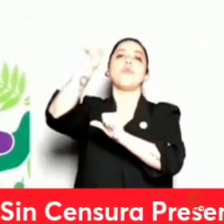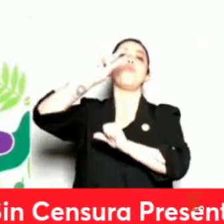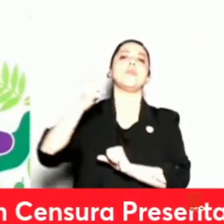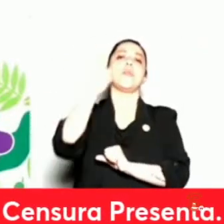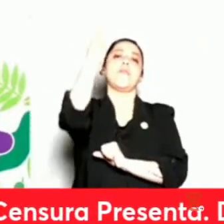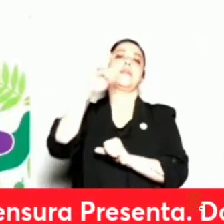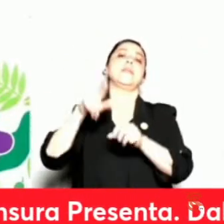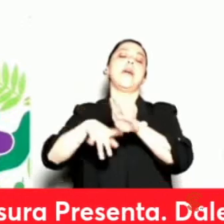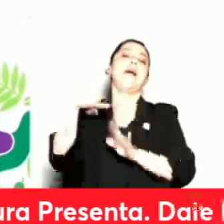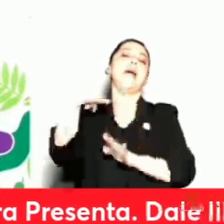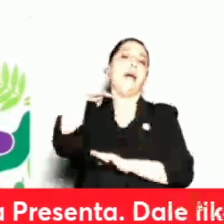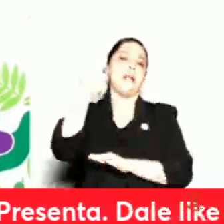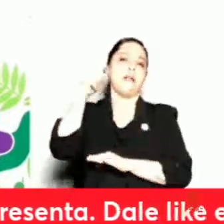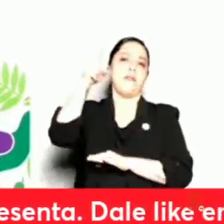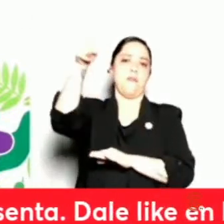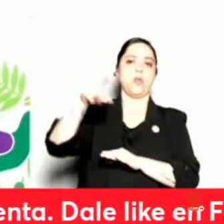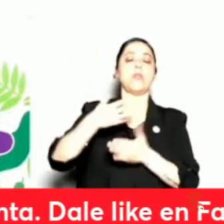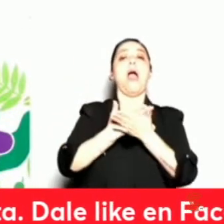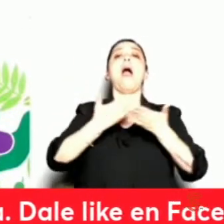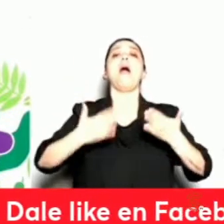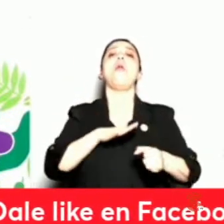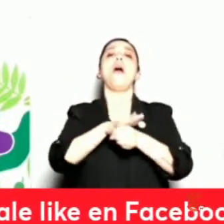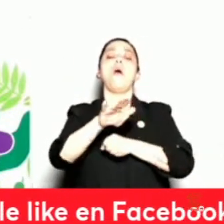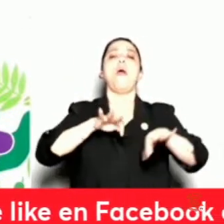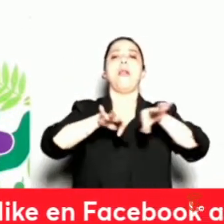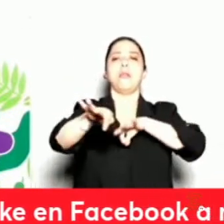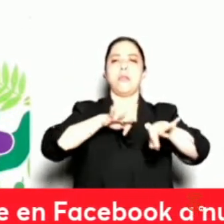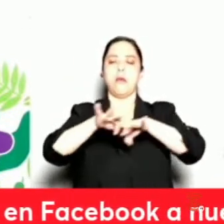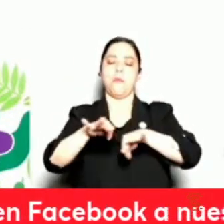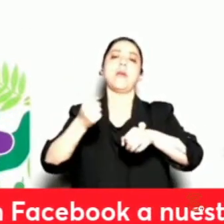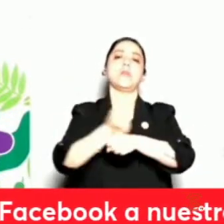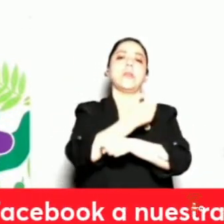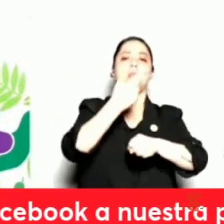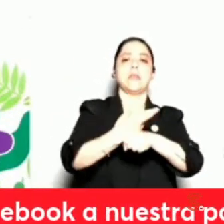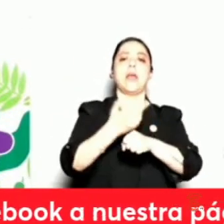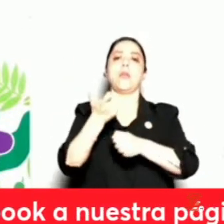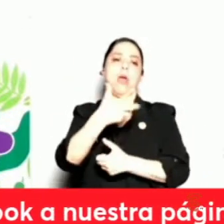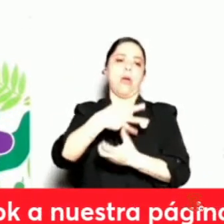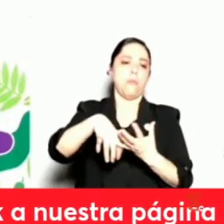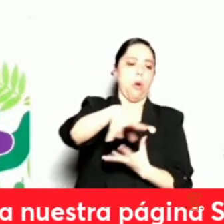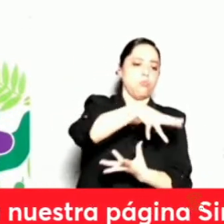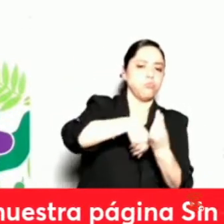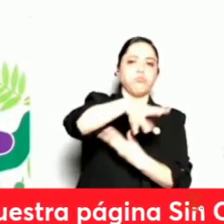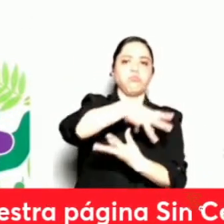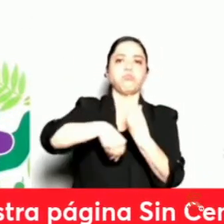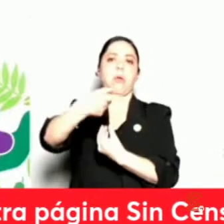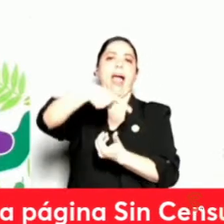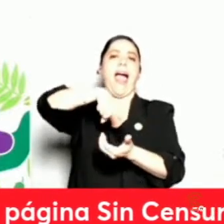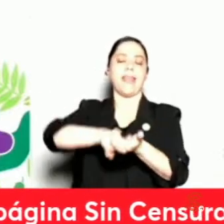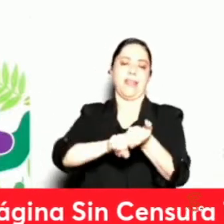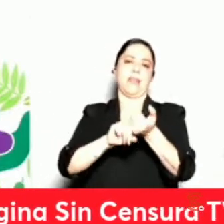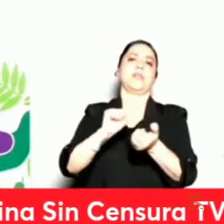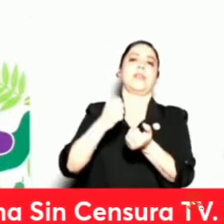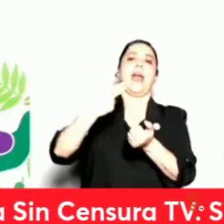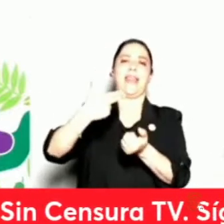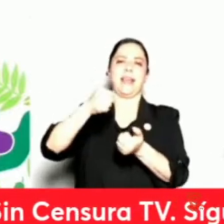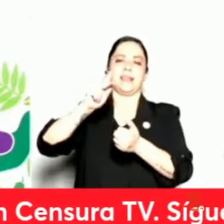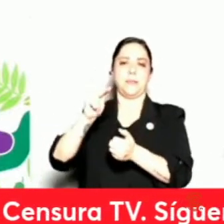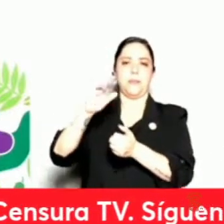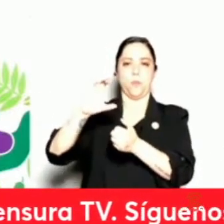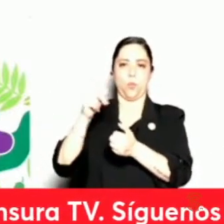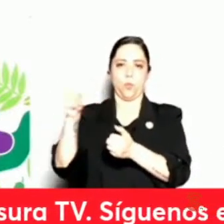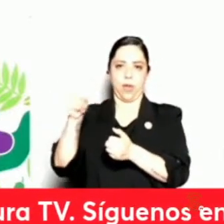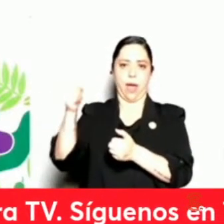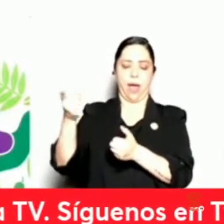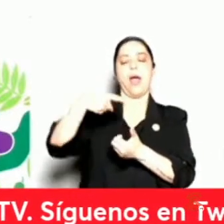Los Ángeles. Actualmente se desempeña como subsecretario de egresos en la Secretaría de Hacienda y Crédito Público del Gobierno de la Ciudad de México,